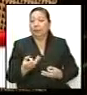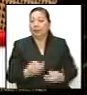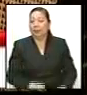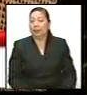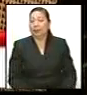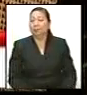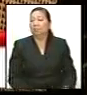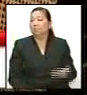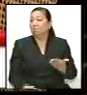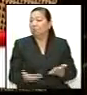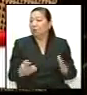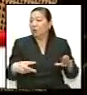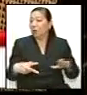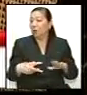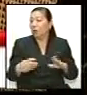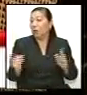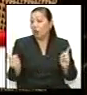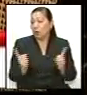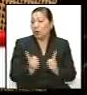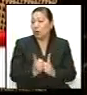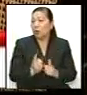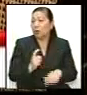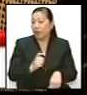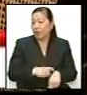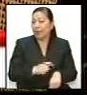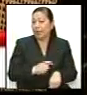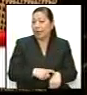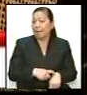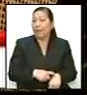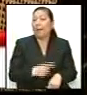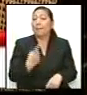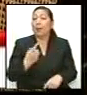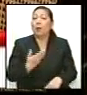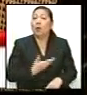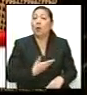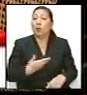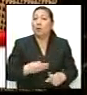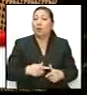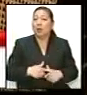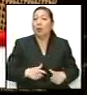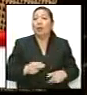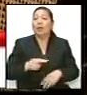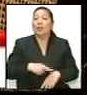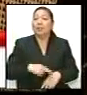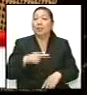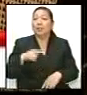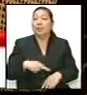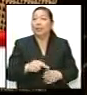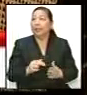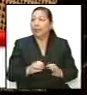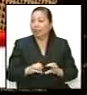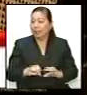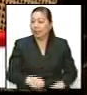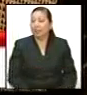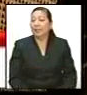presupuestos y a pesar del corto tiempo del año para ejecutarlo, los gobiernos locales y regionales lograron